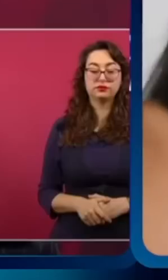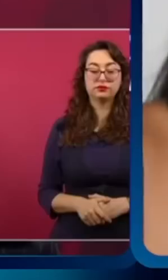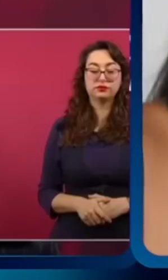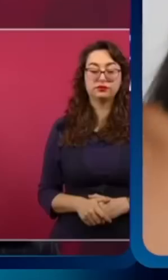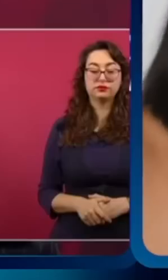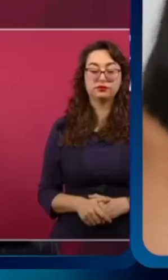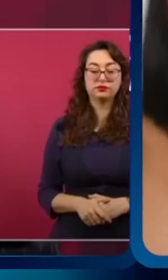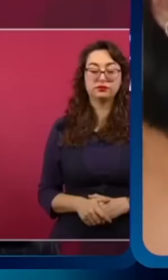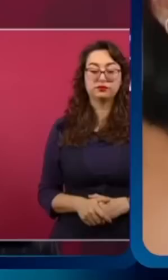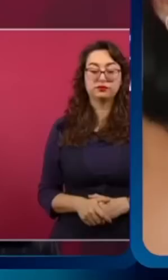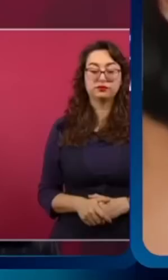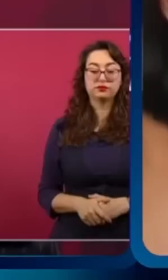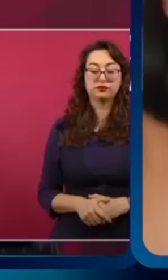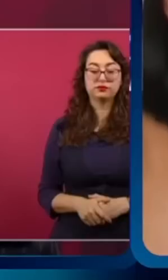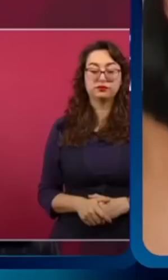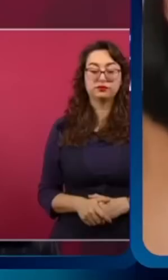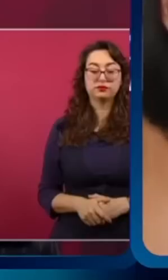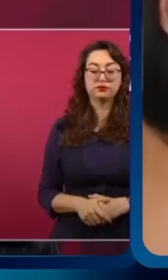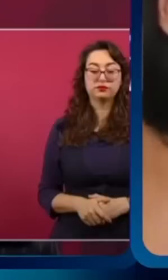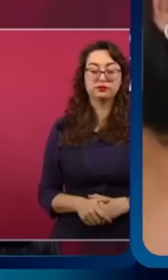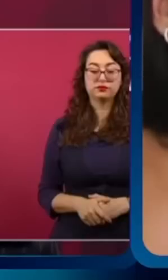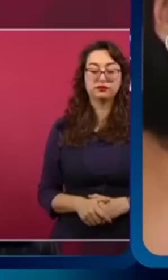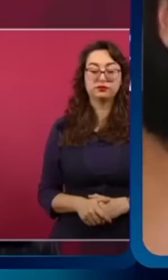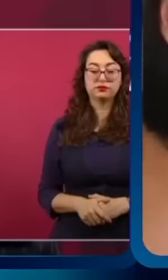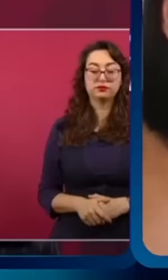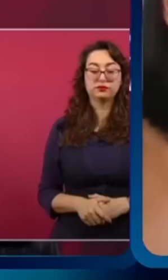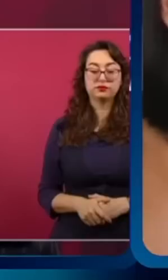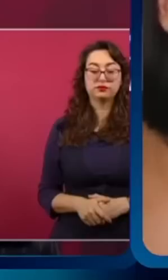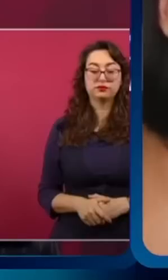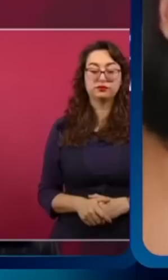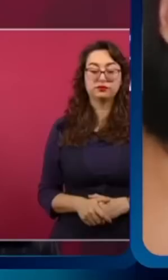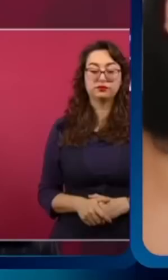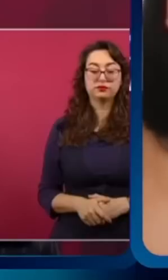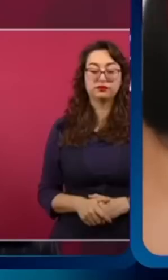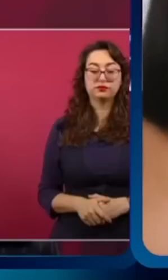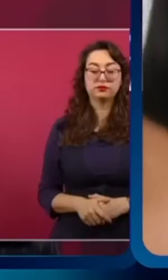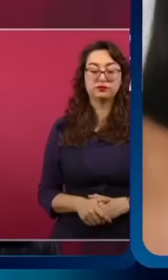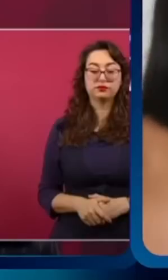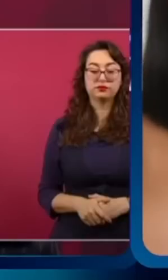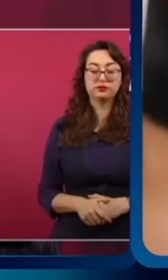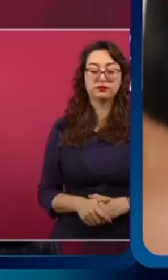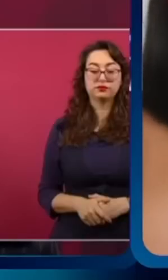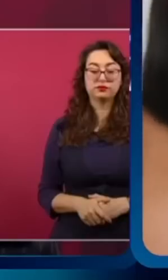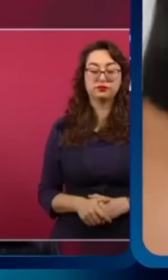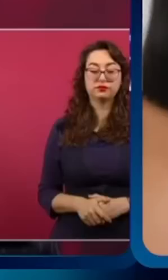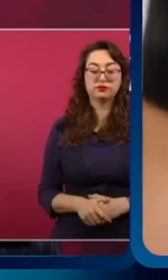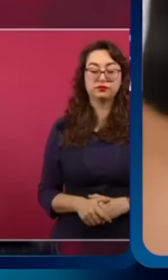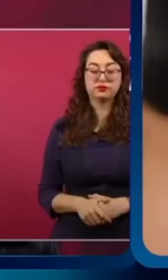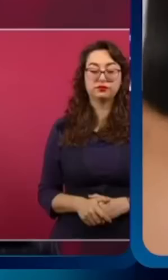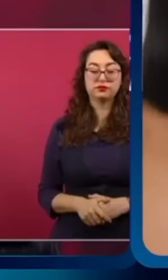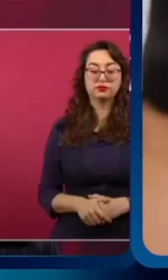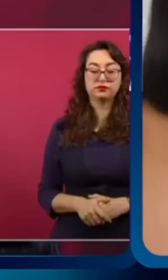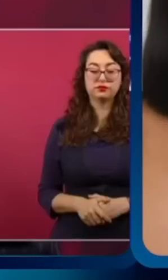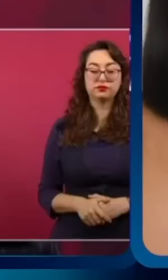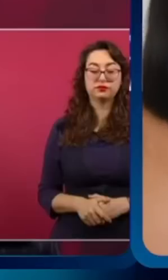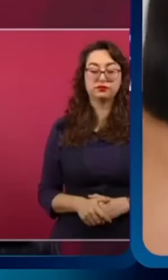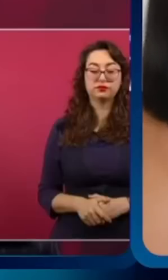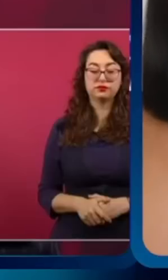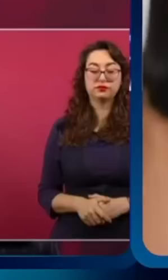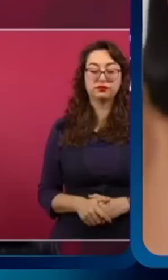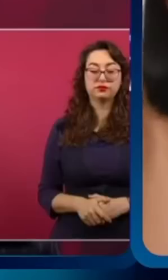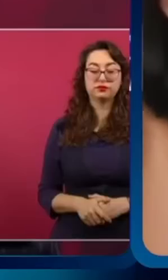también desmantelar a estos grupos? Pero es un trabajo en conjunto. Por eso cuando el presidente dice la familia y se